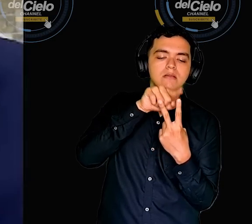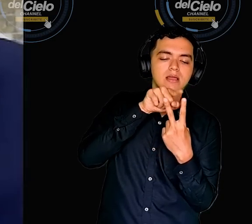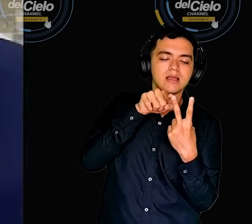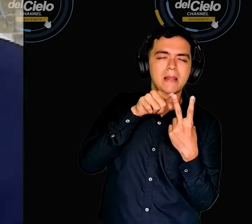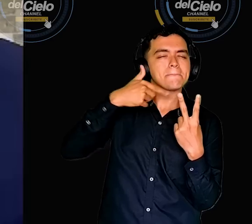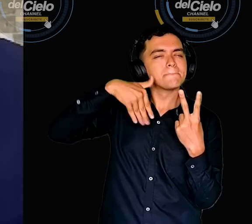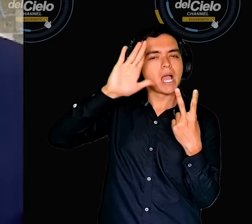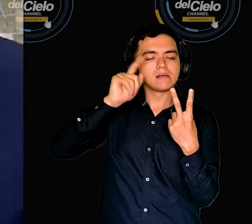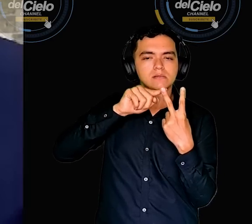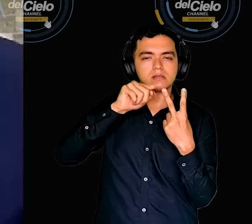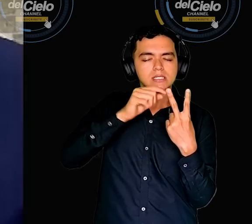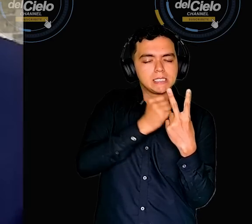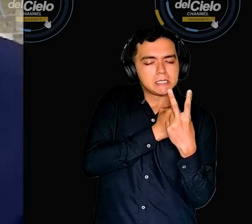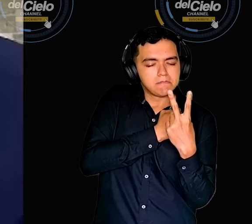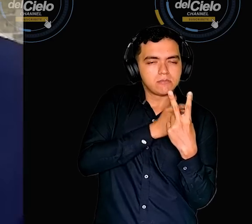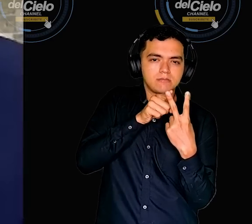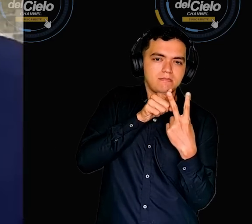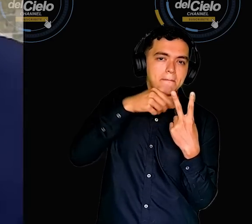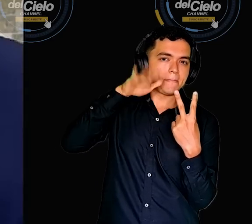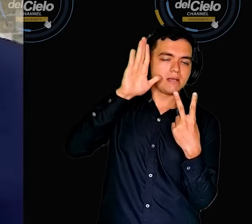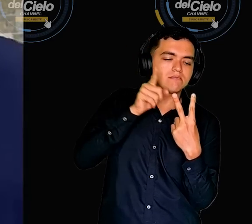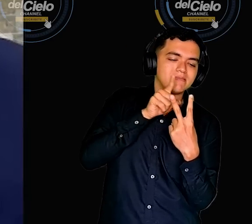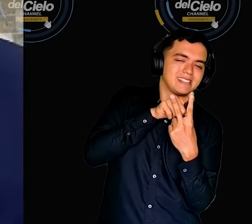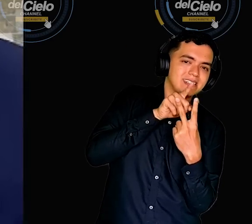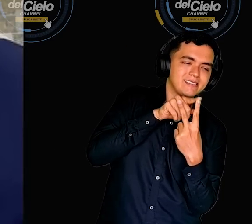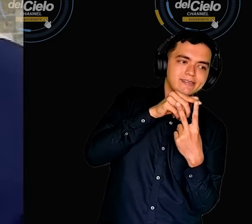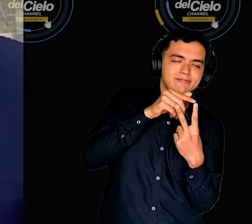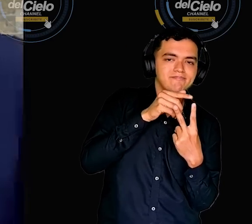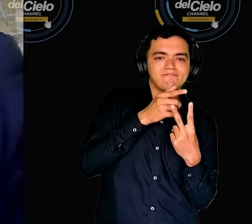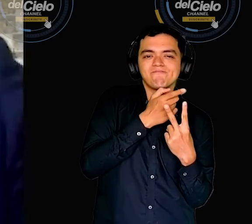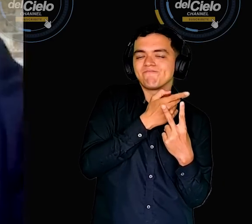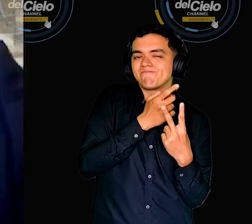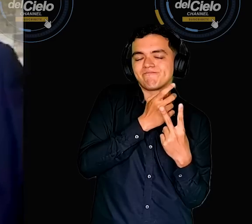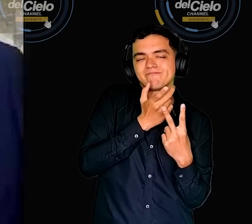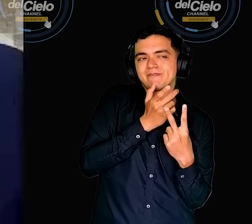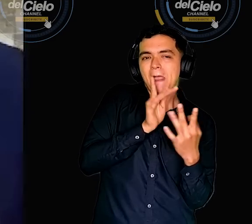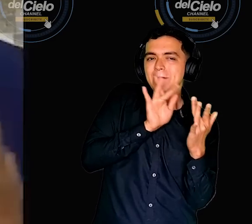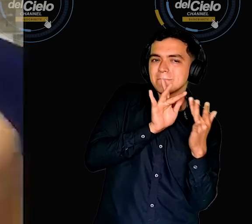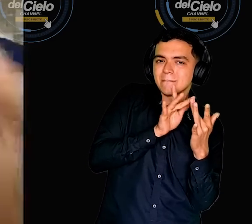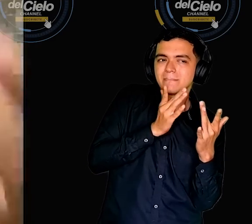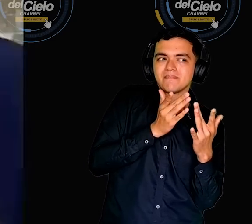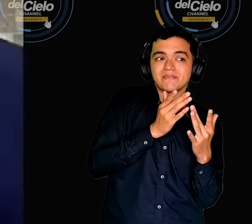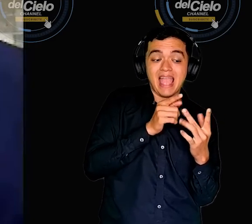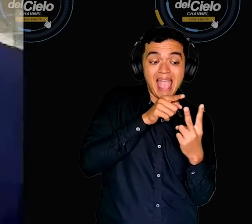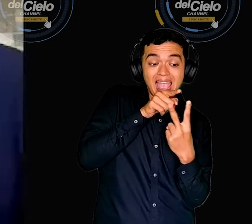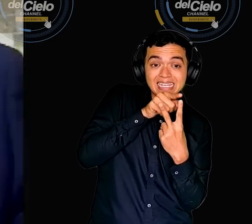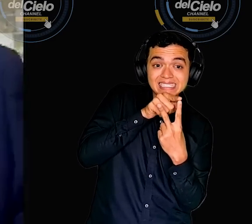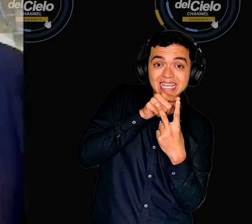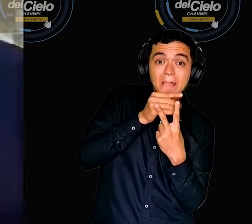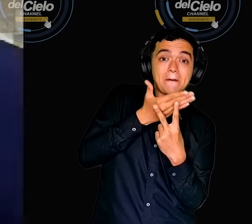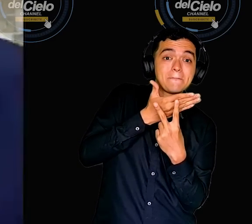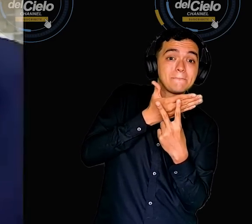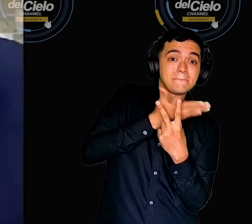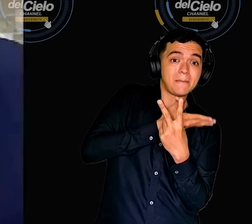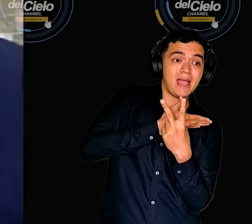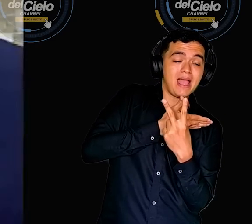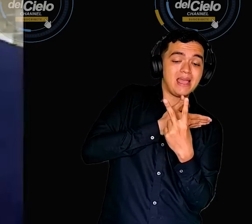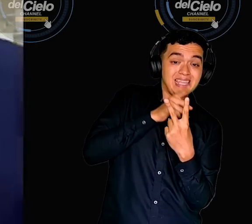parcialidad. La parcialidad es algo que se puede introducir en un hogar de forma casi